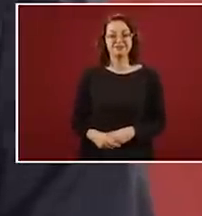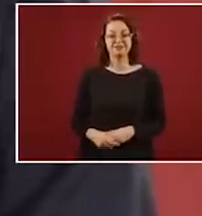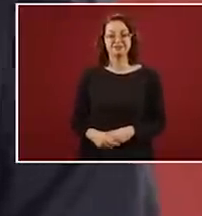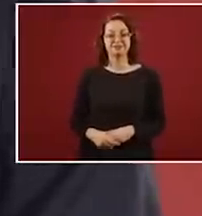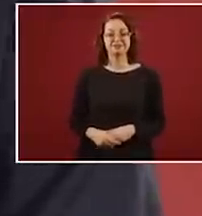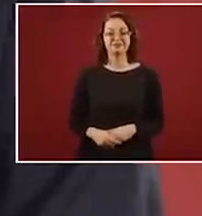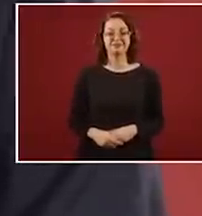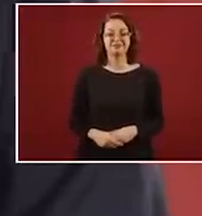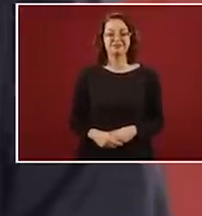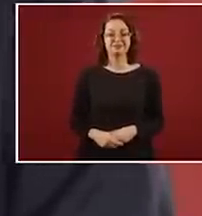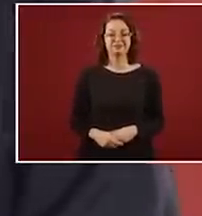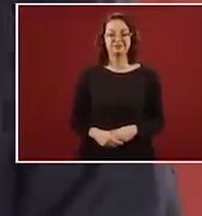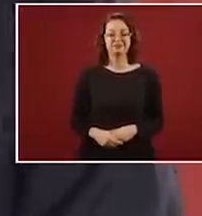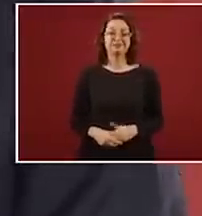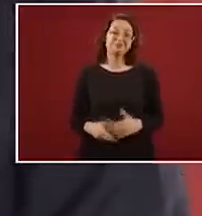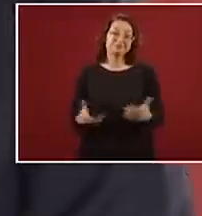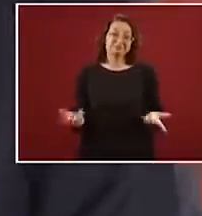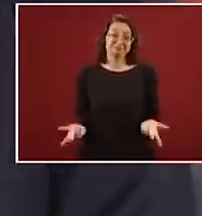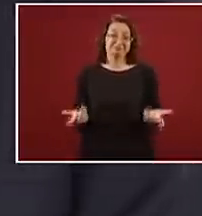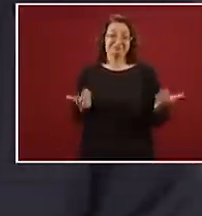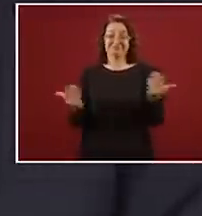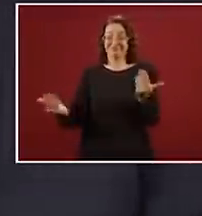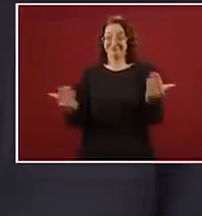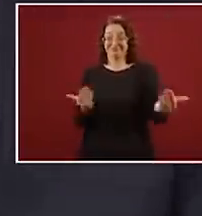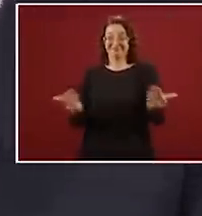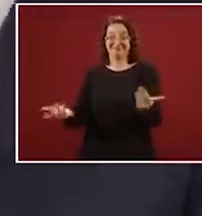O sea, si a esas vamos, ¿no?